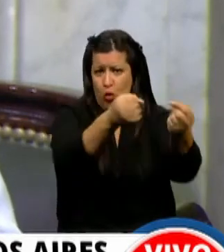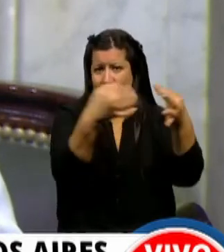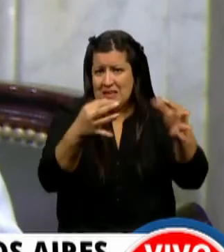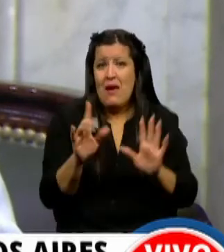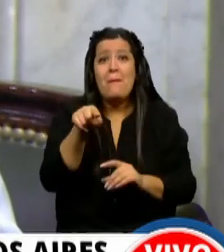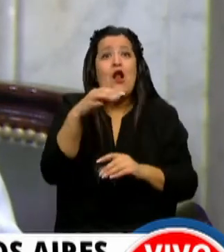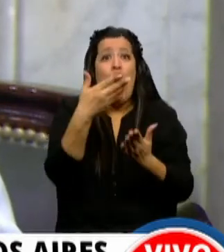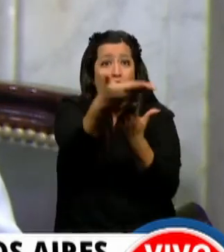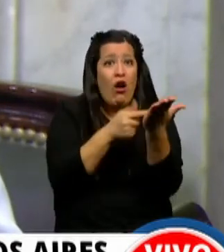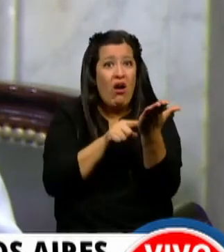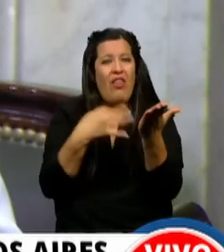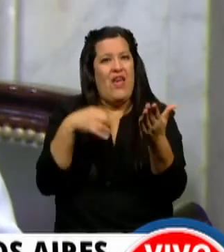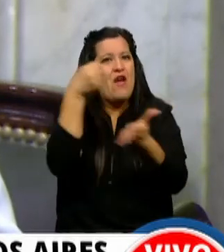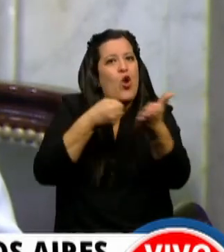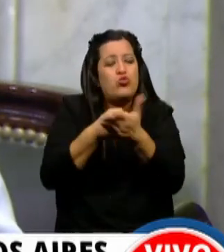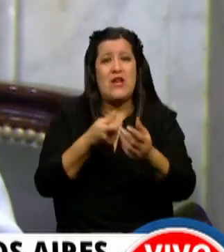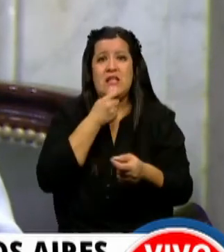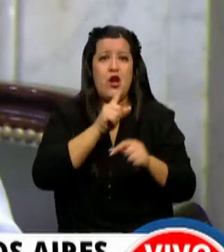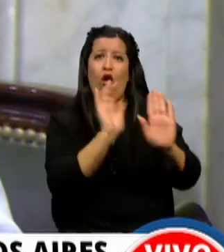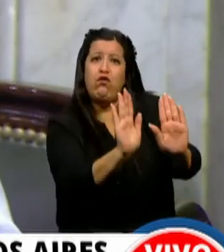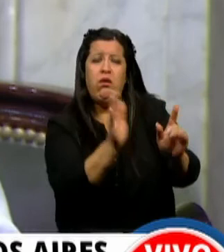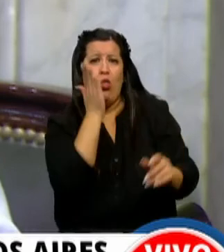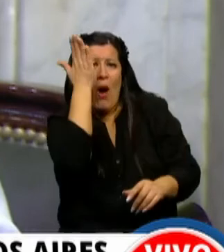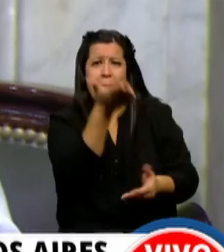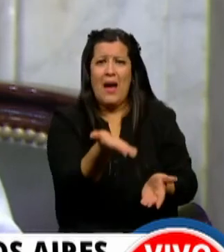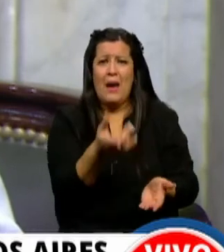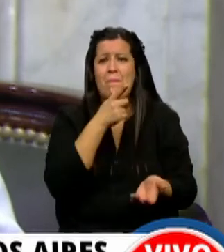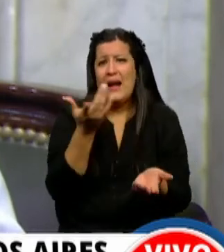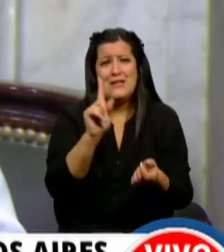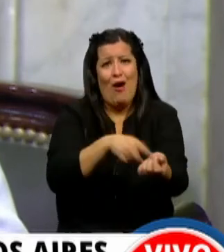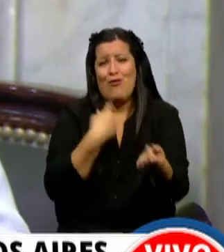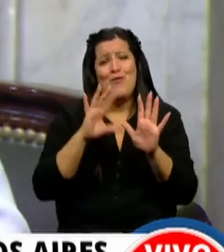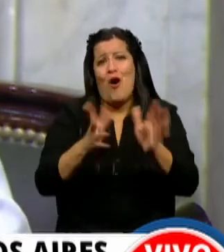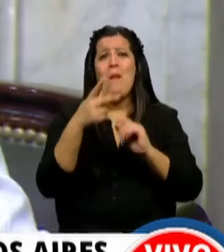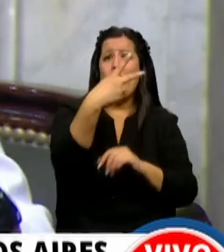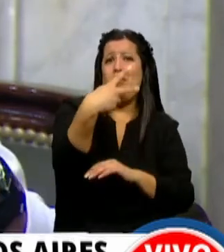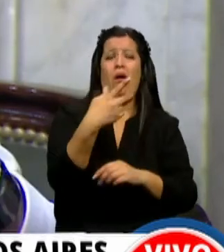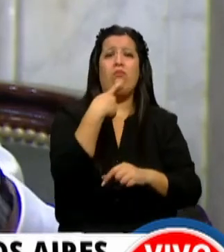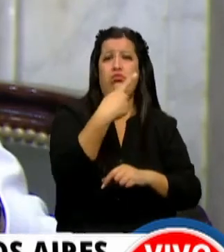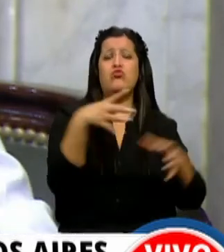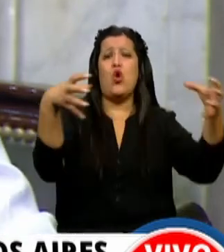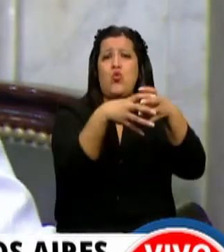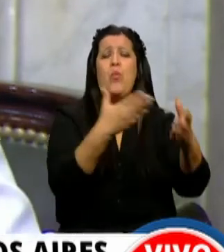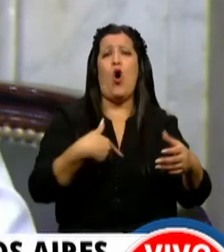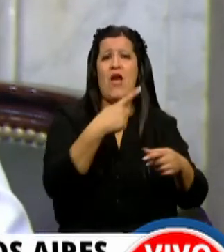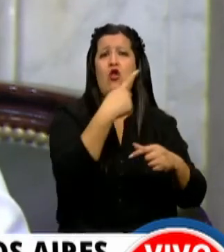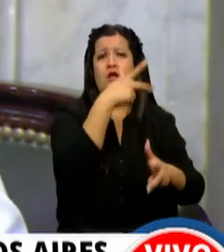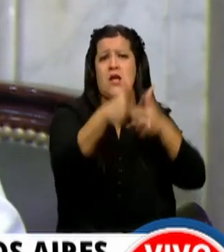hay que hacer algo, que hay que luchar por eso, si no queda como el acostumbrado doble discurso. Un sector del gobierno dice una